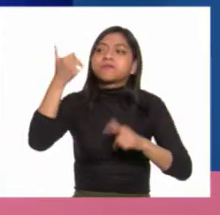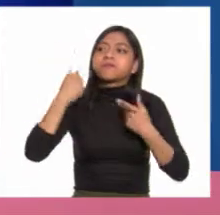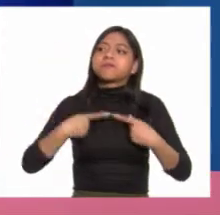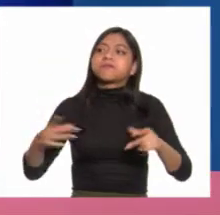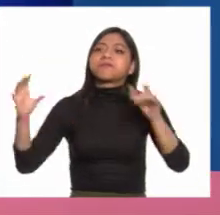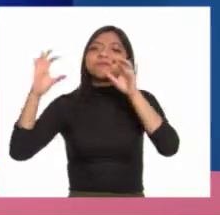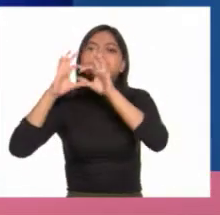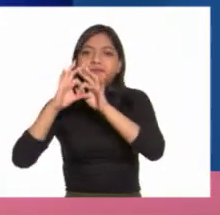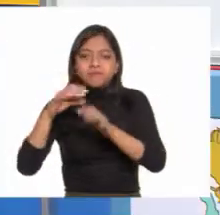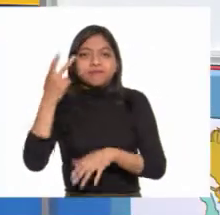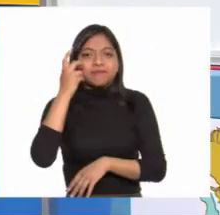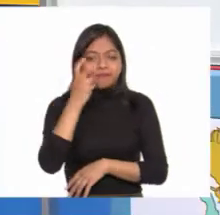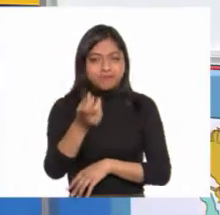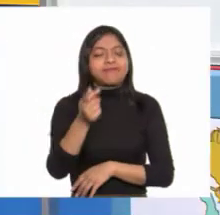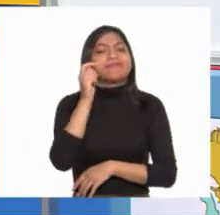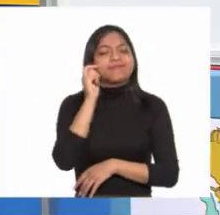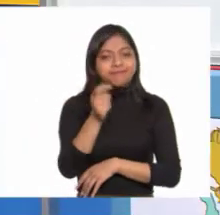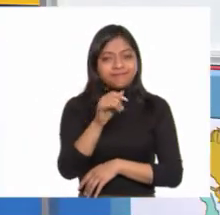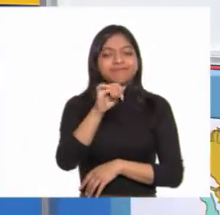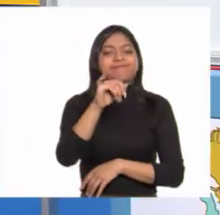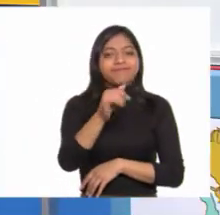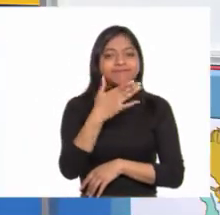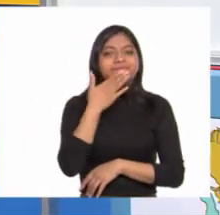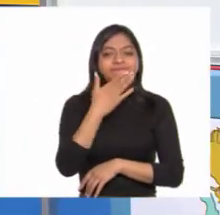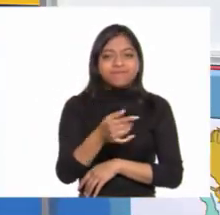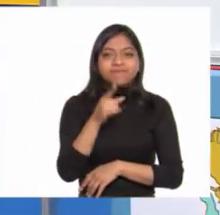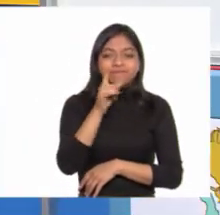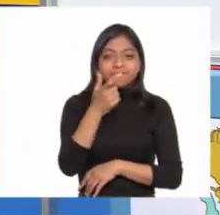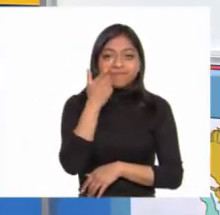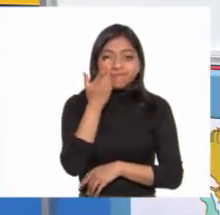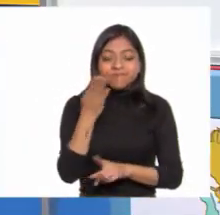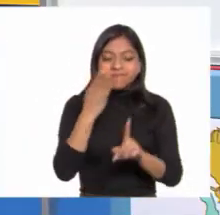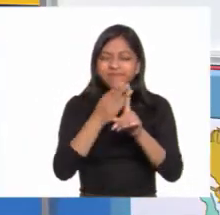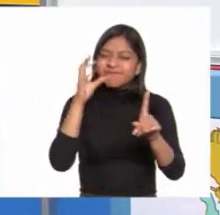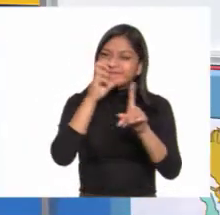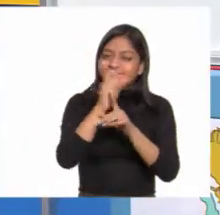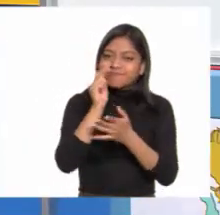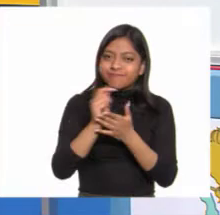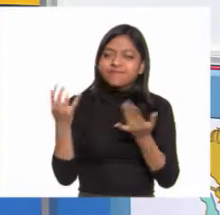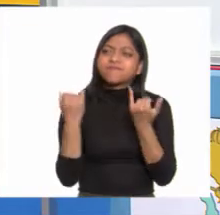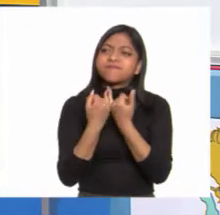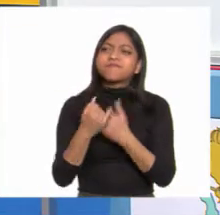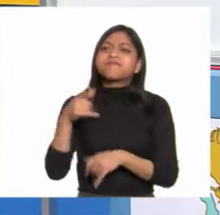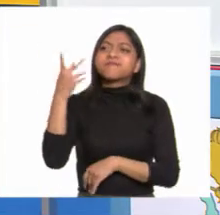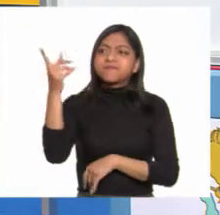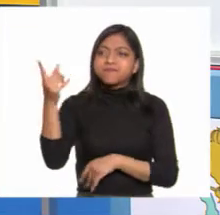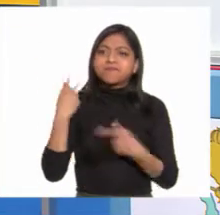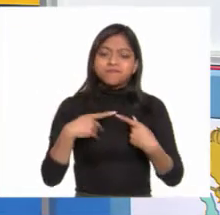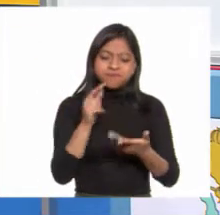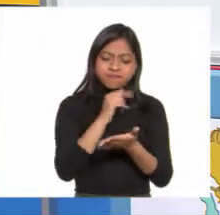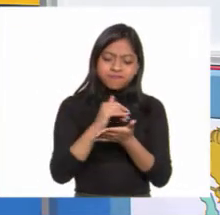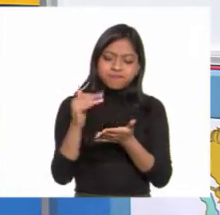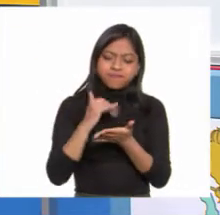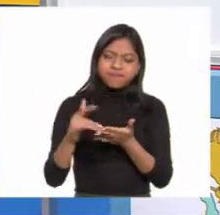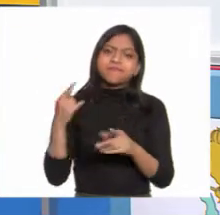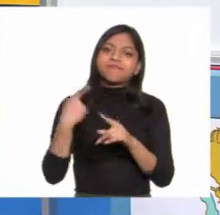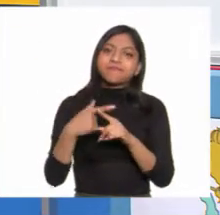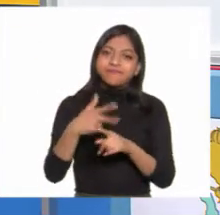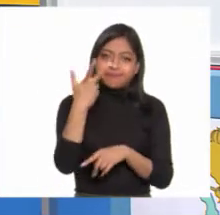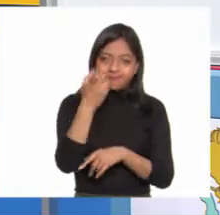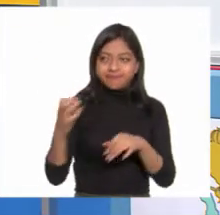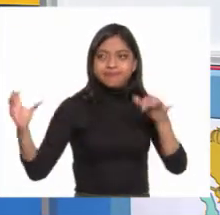tenga. Así es, Ton, así es. De acuerdo con la intención y el destinatario. Pero no te preocupes, eso